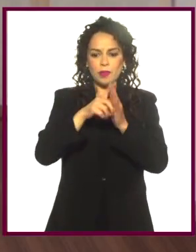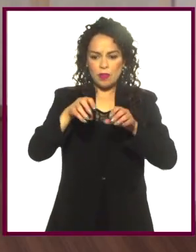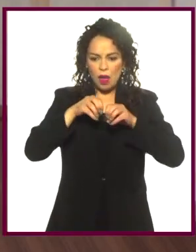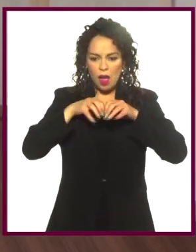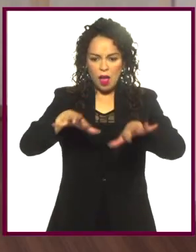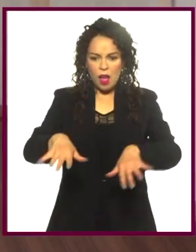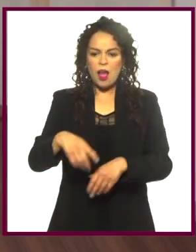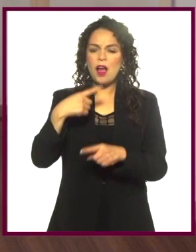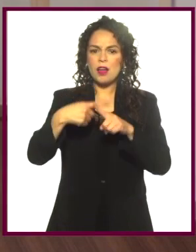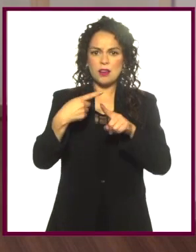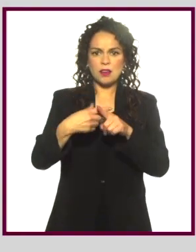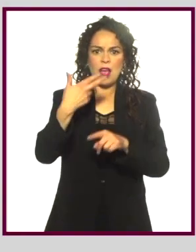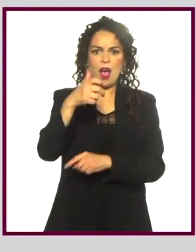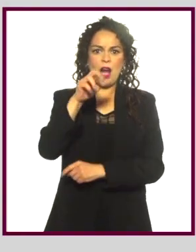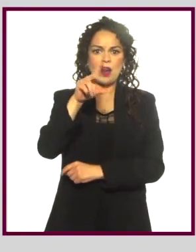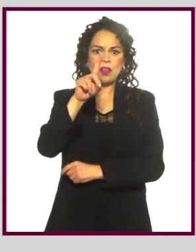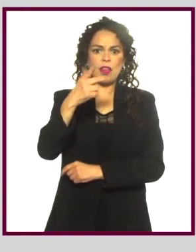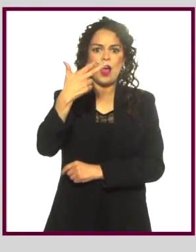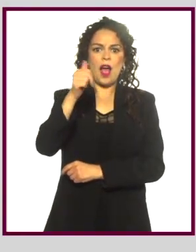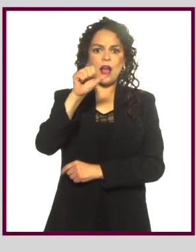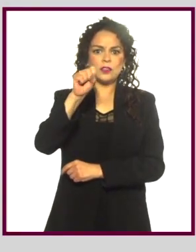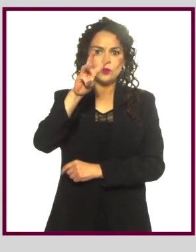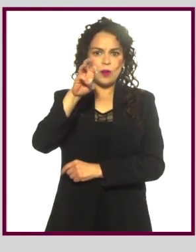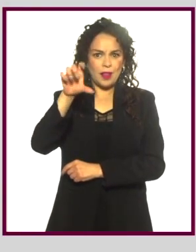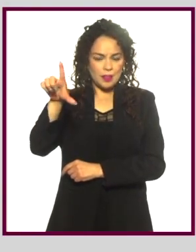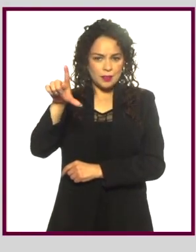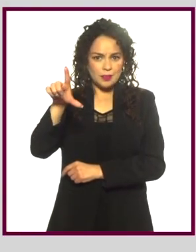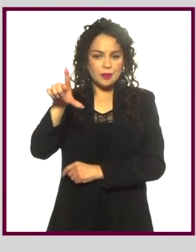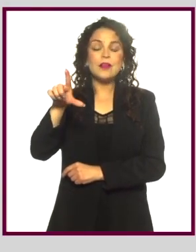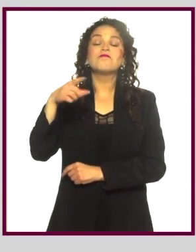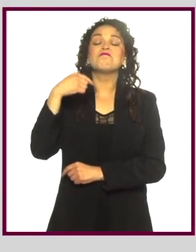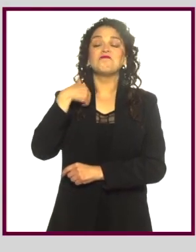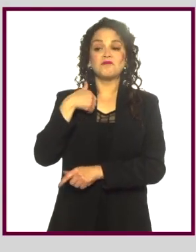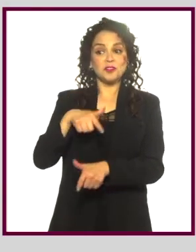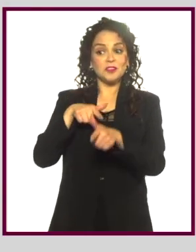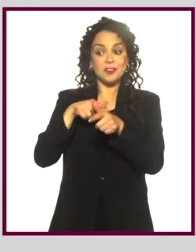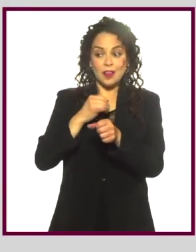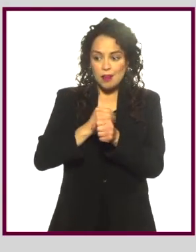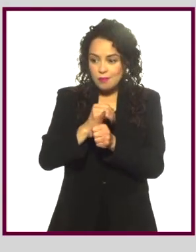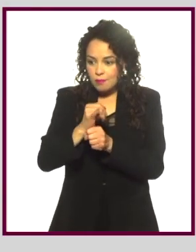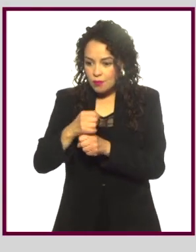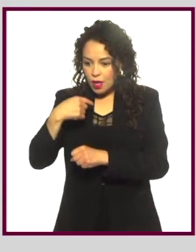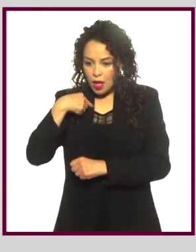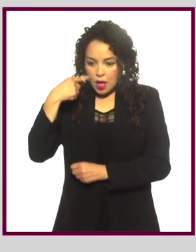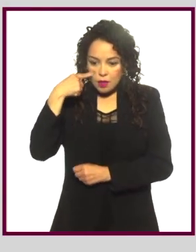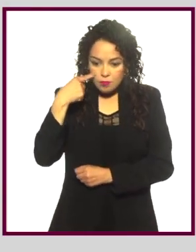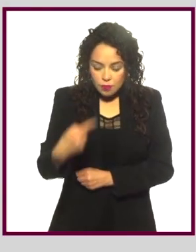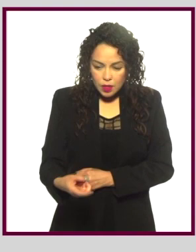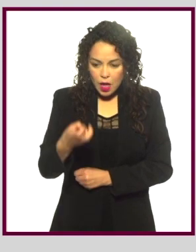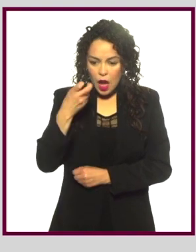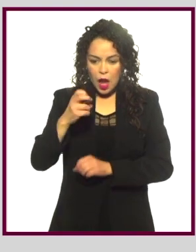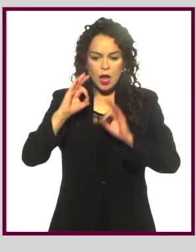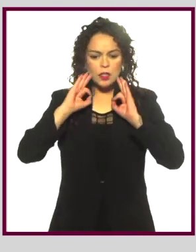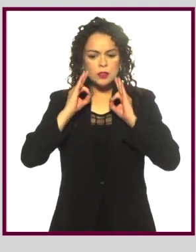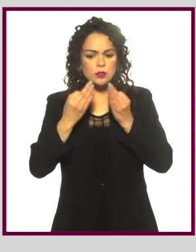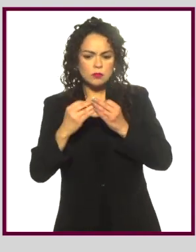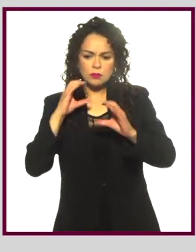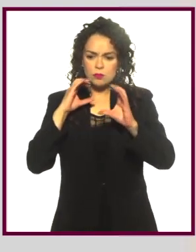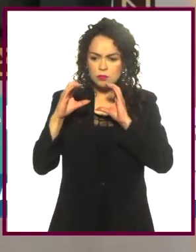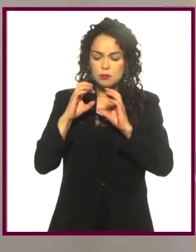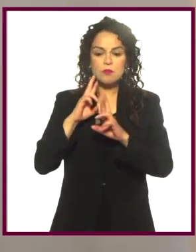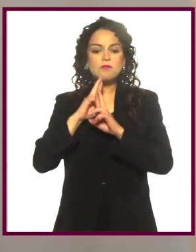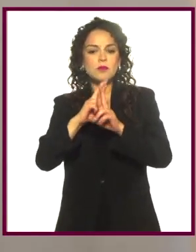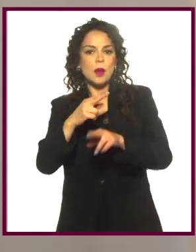Laswell? Pues yo seguí ñoñando y encontré que el modelo de comunicación de Laswell responde a las